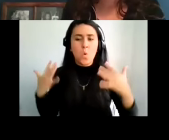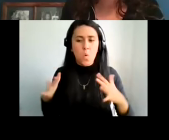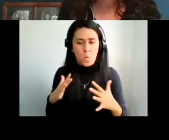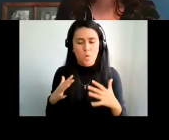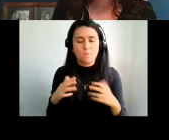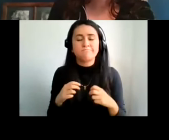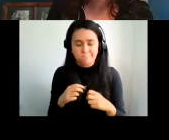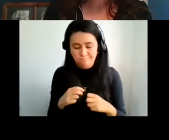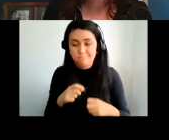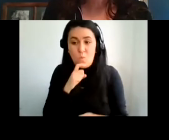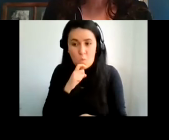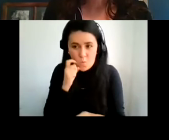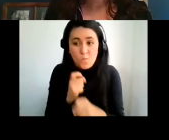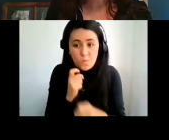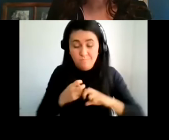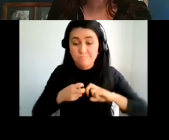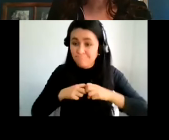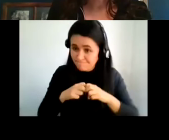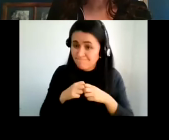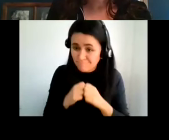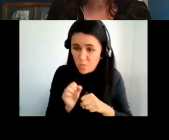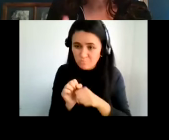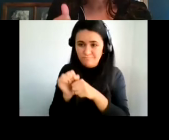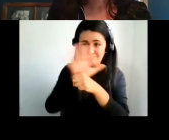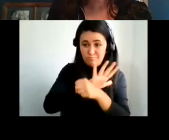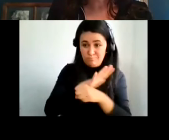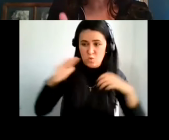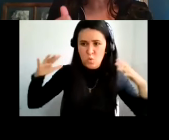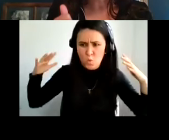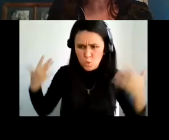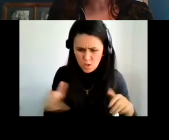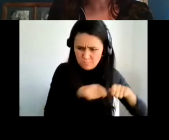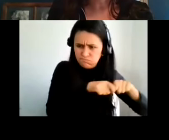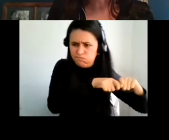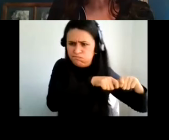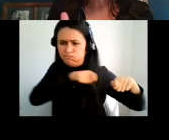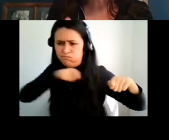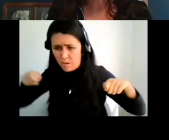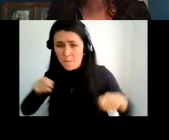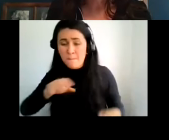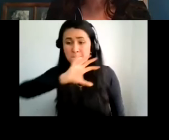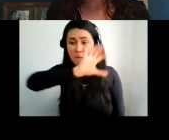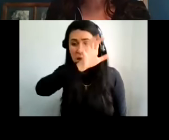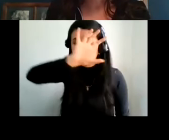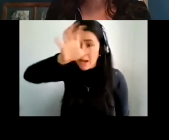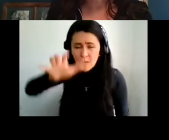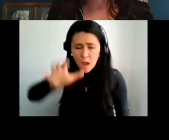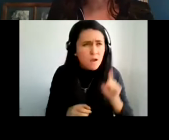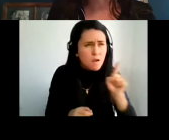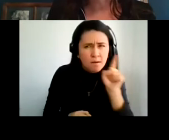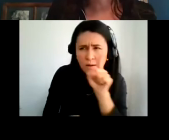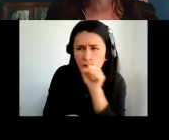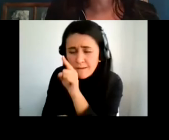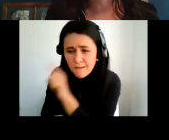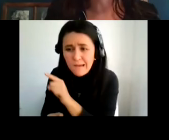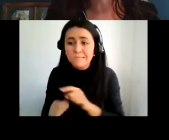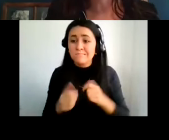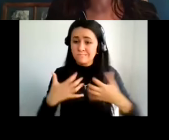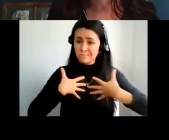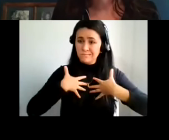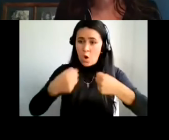estamos a más de un año de la pandemia y los países de la región siguen reportando disrupciones en el acceso a los servicios esenciales